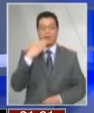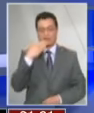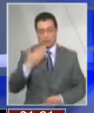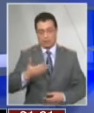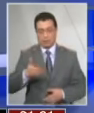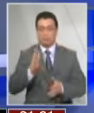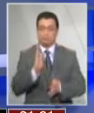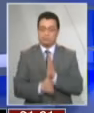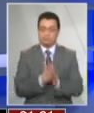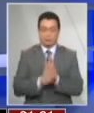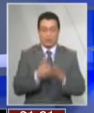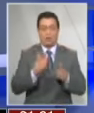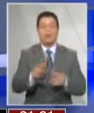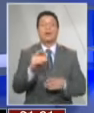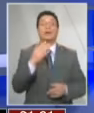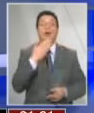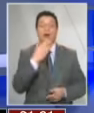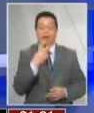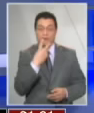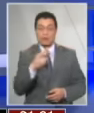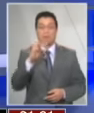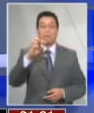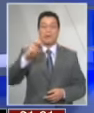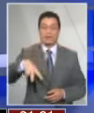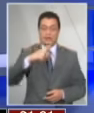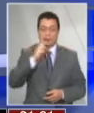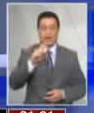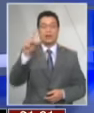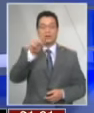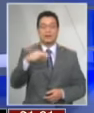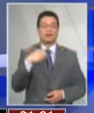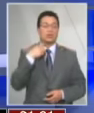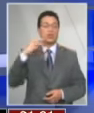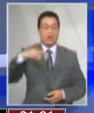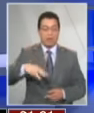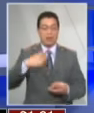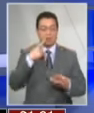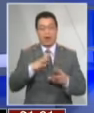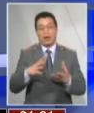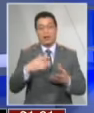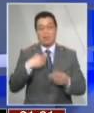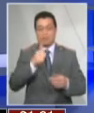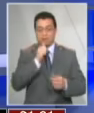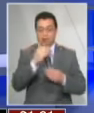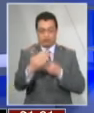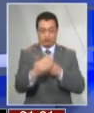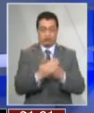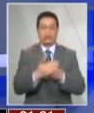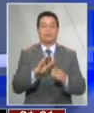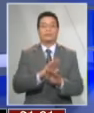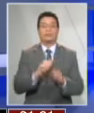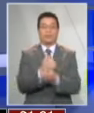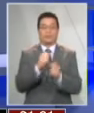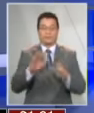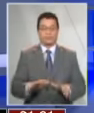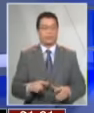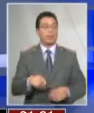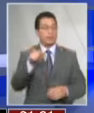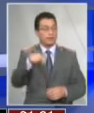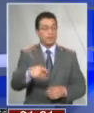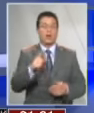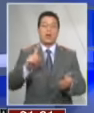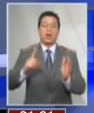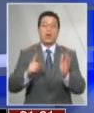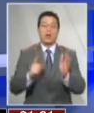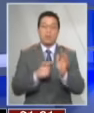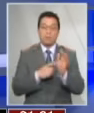en SQM, tal como lo ha hecho en Penta, en el poco tiempo que le queda al mando del Ministerio Público. Y para Impuestos Internos, ahora el desafío es